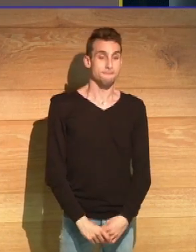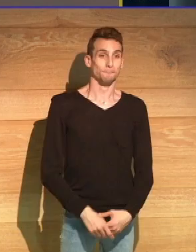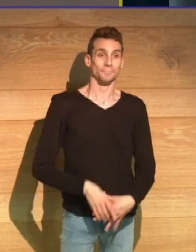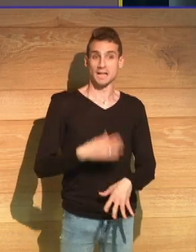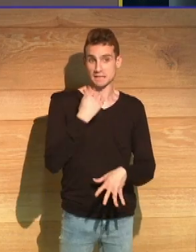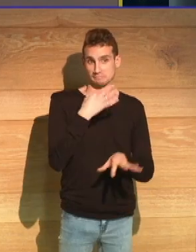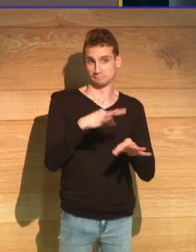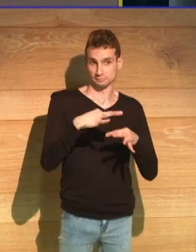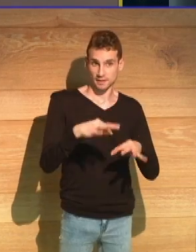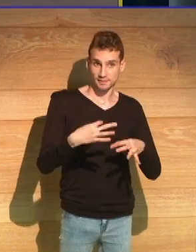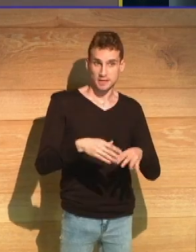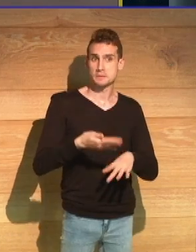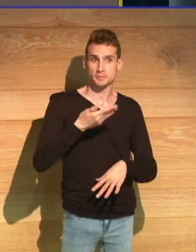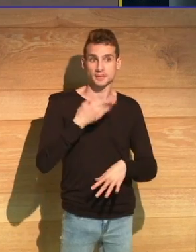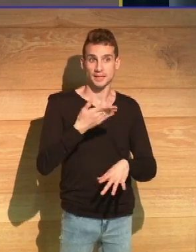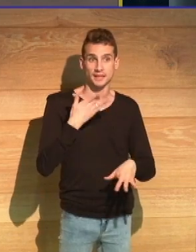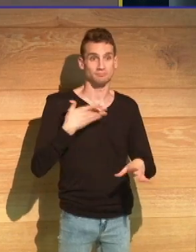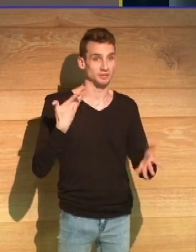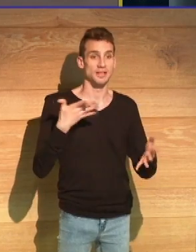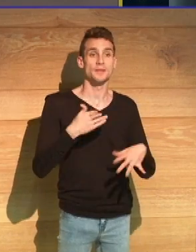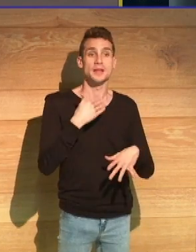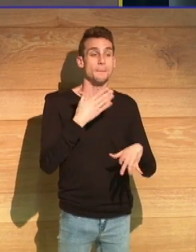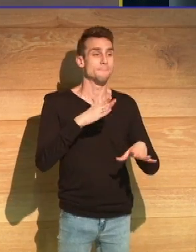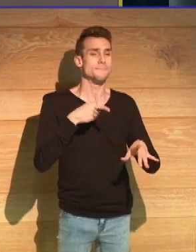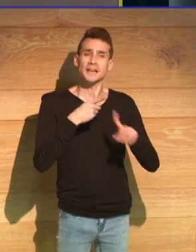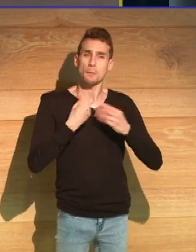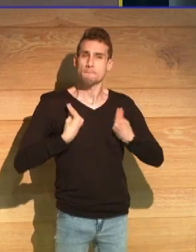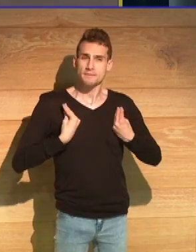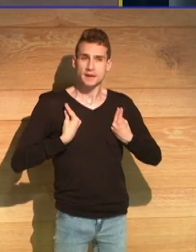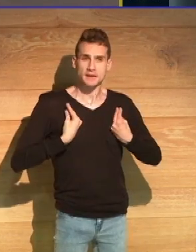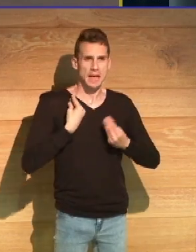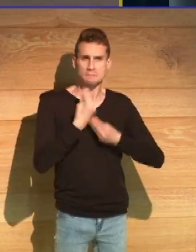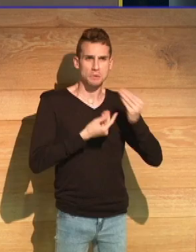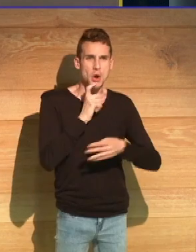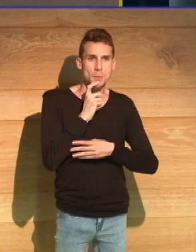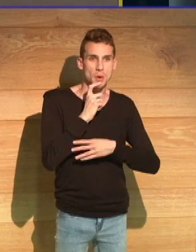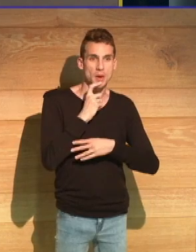sencillos y importantes para vivir que tenemos y no gastar.